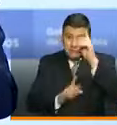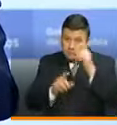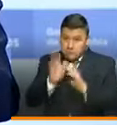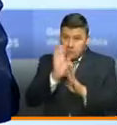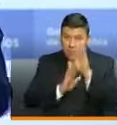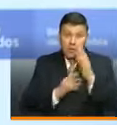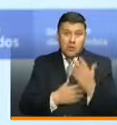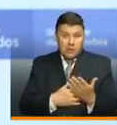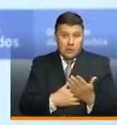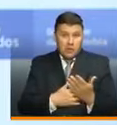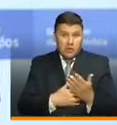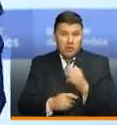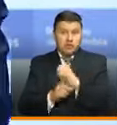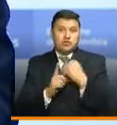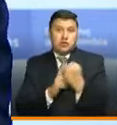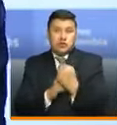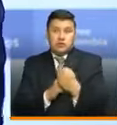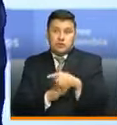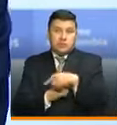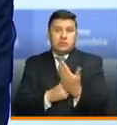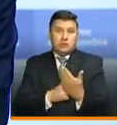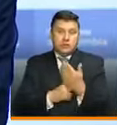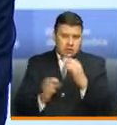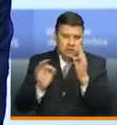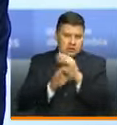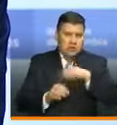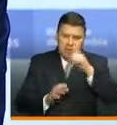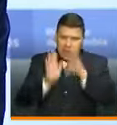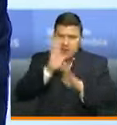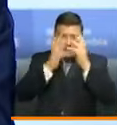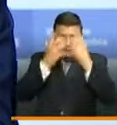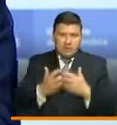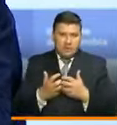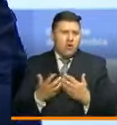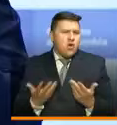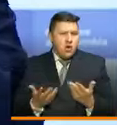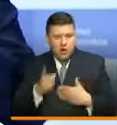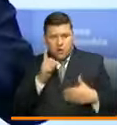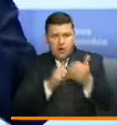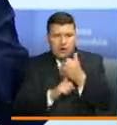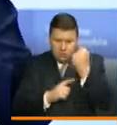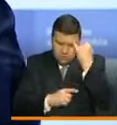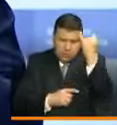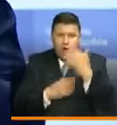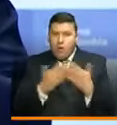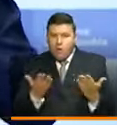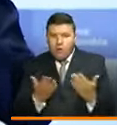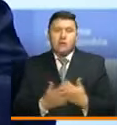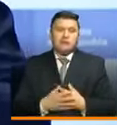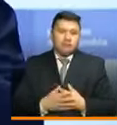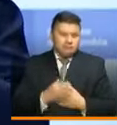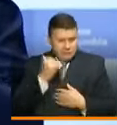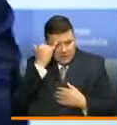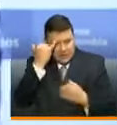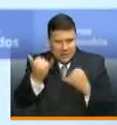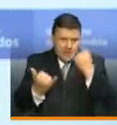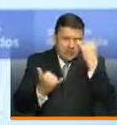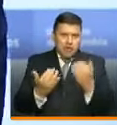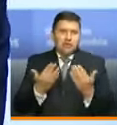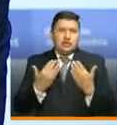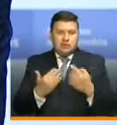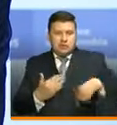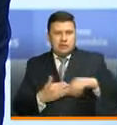emprendimiento también social, y el emprendimiento tiene una vocación también empresarial. ¿Cómo lograr generar nuevas ideas? Ideas que nos